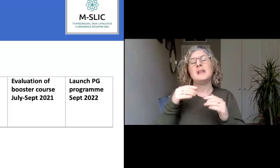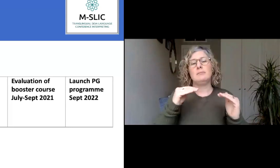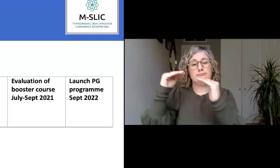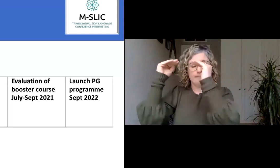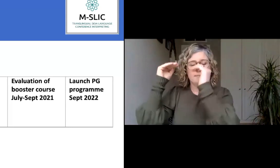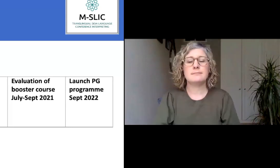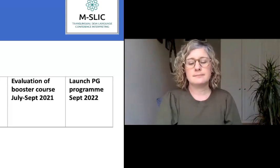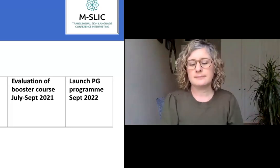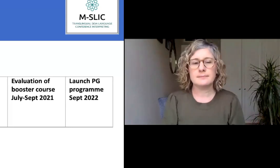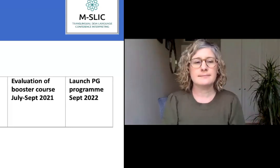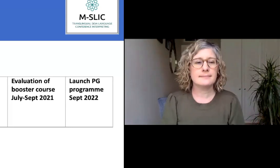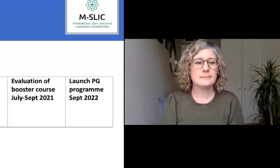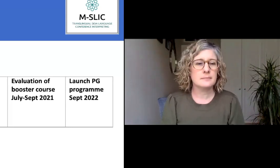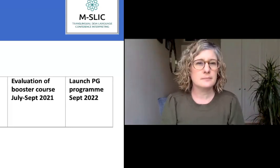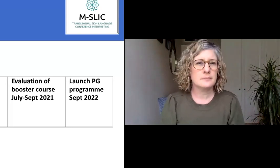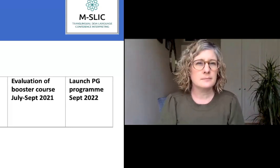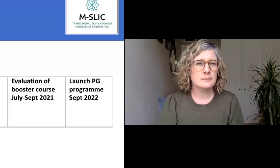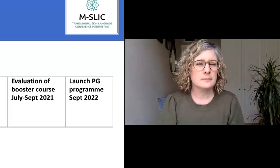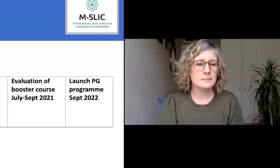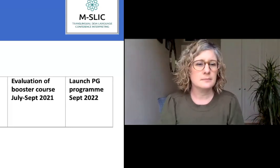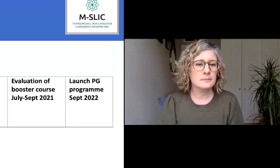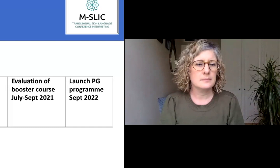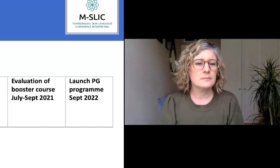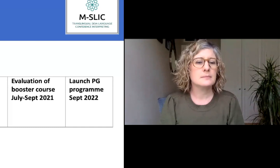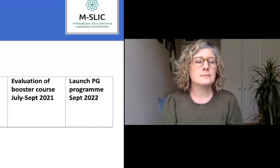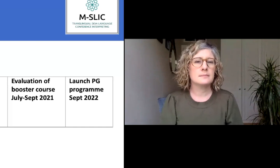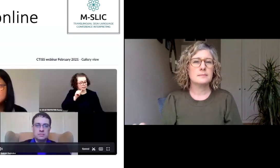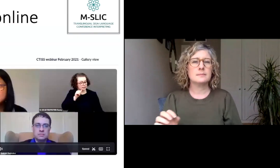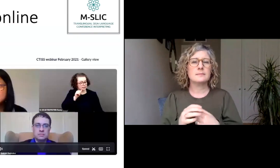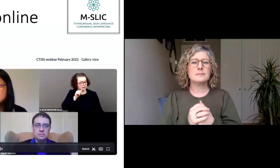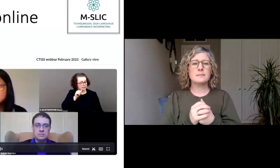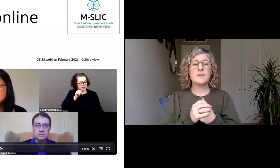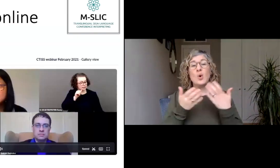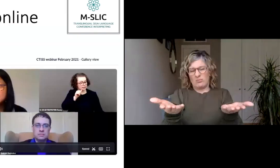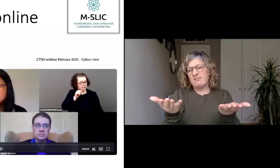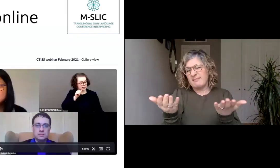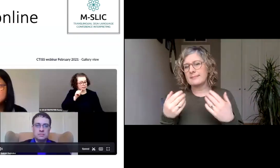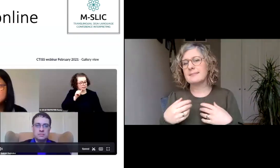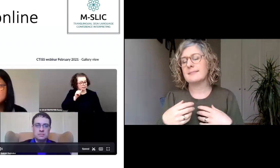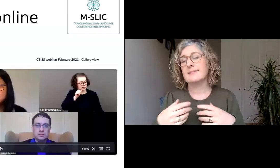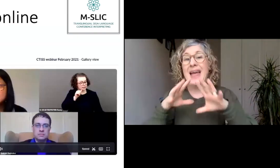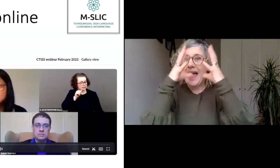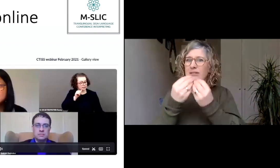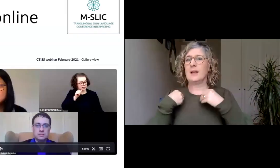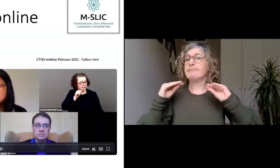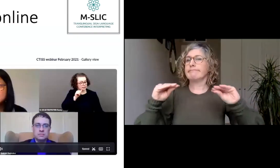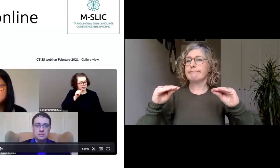intérpretes y que en algún momento nos podamos encaminar a que este programa